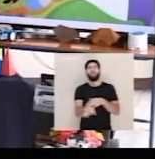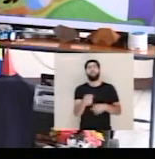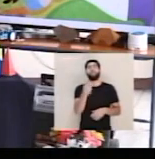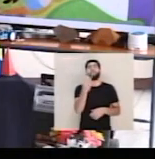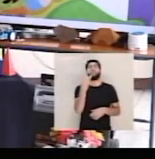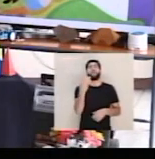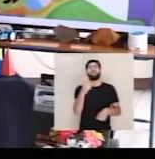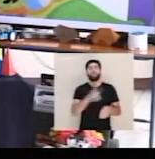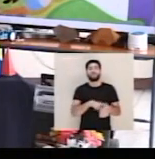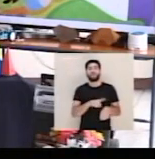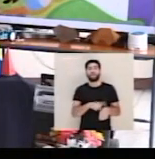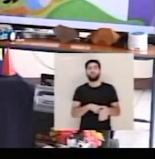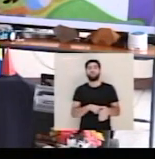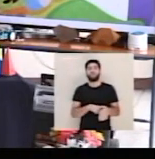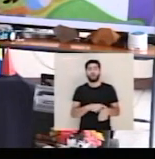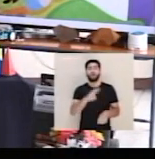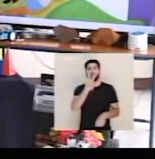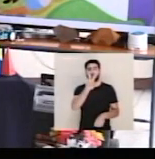aproximadamente 20